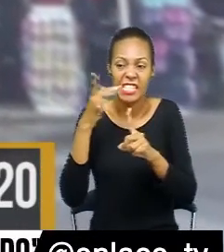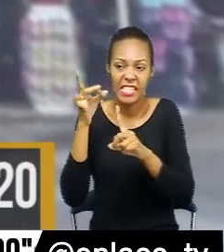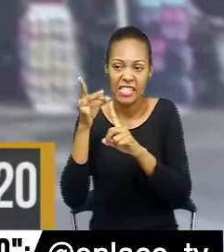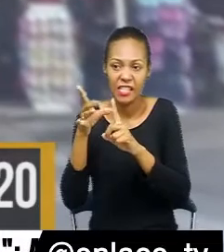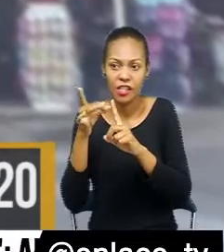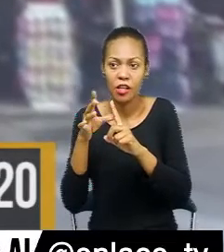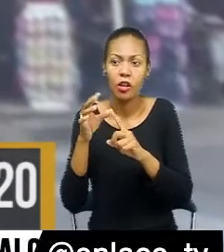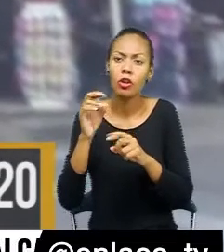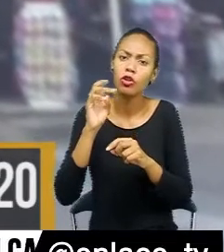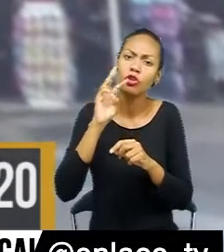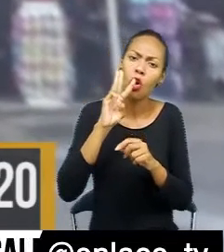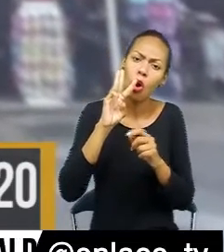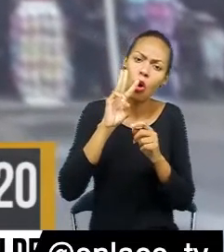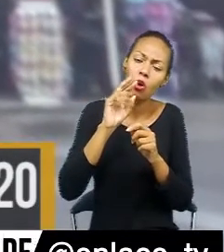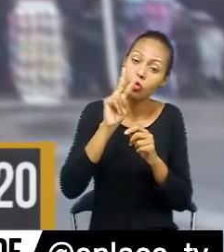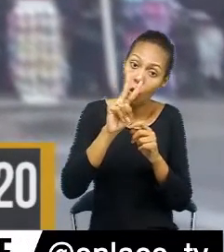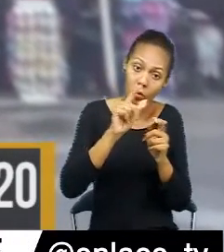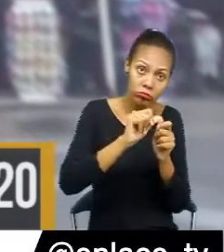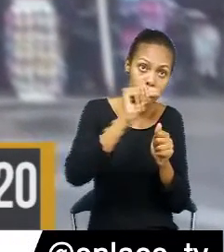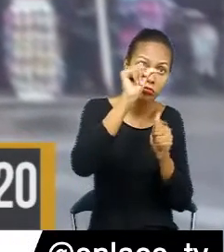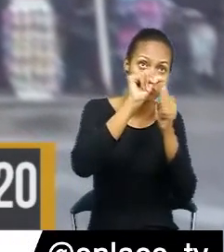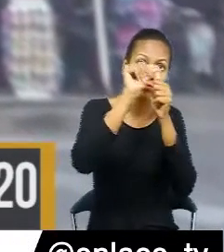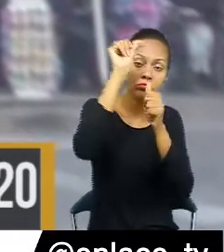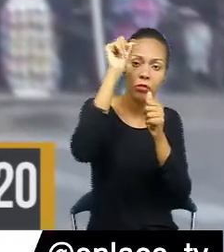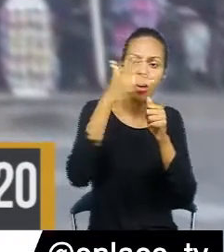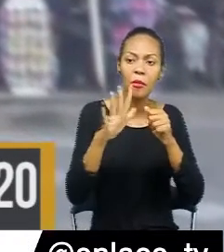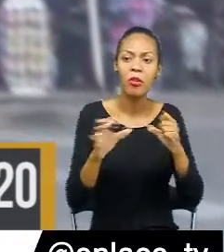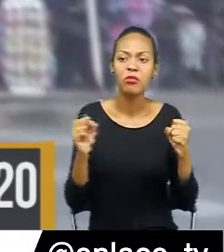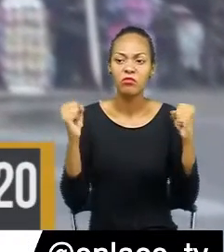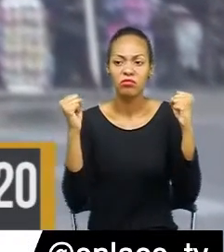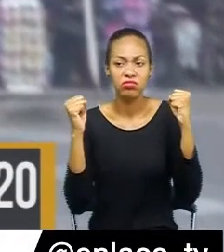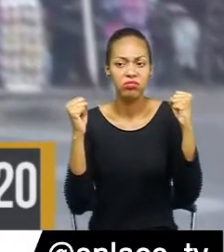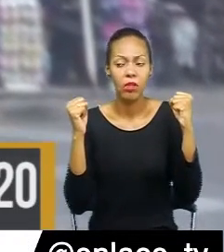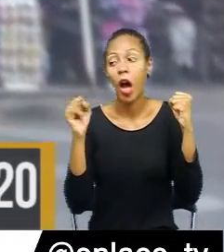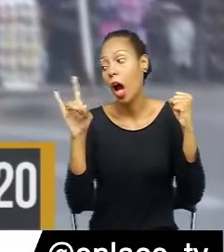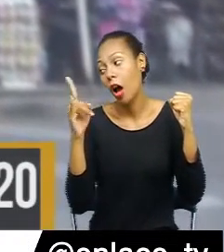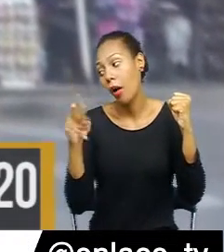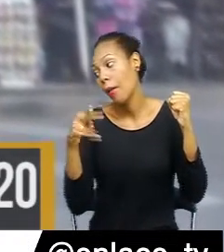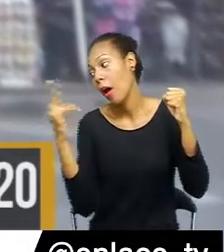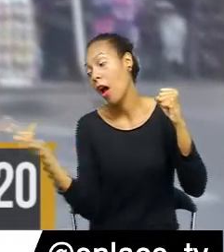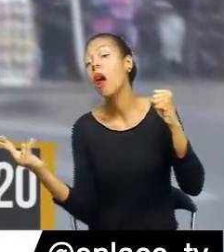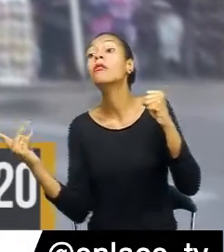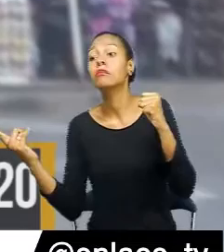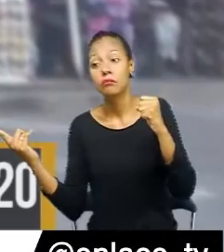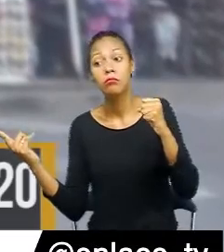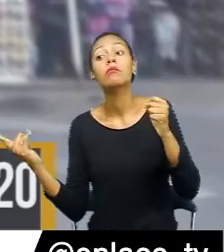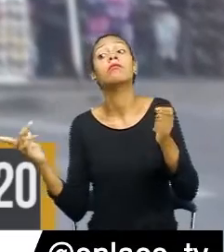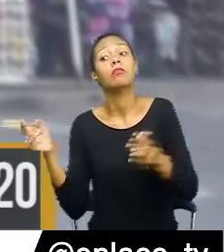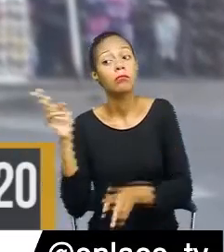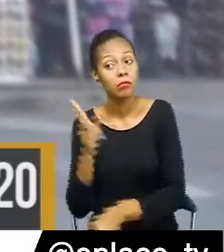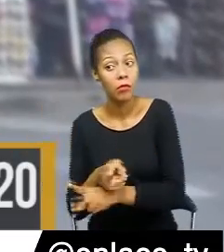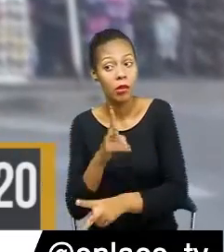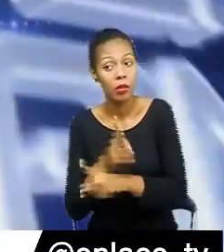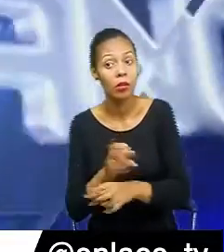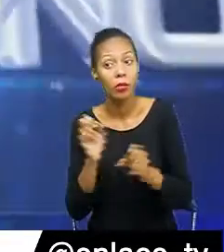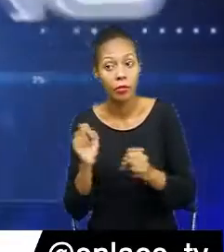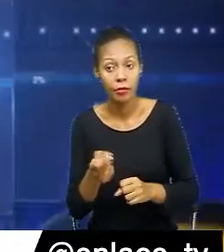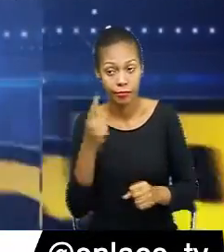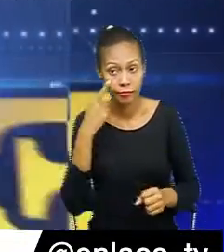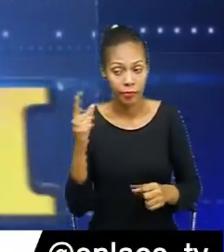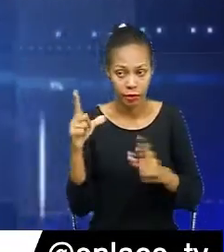alto en esta moto, arriesgando su integridad y la de los demás. Una preocupación captada por reportero de la